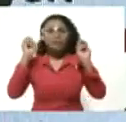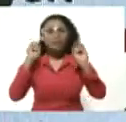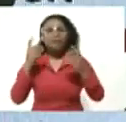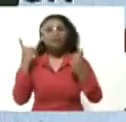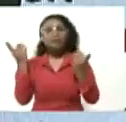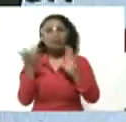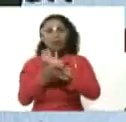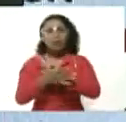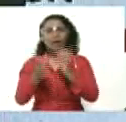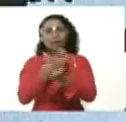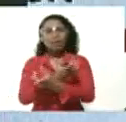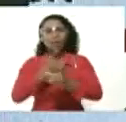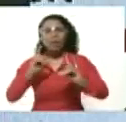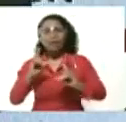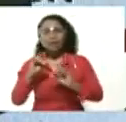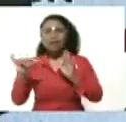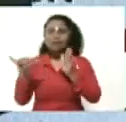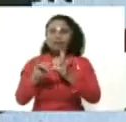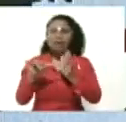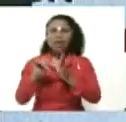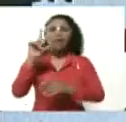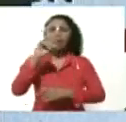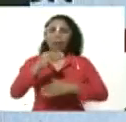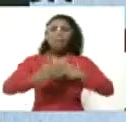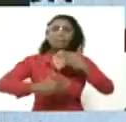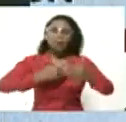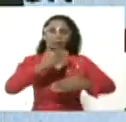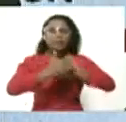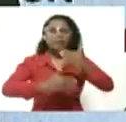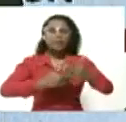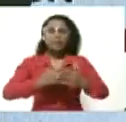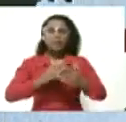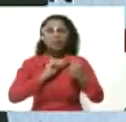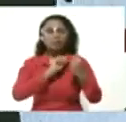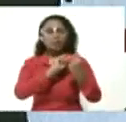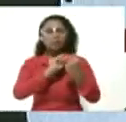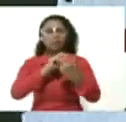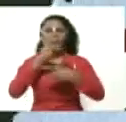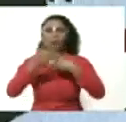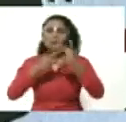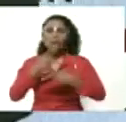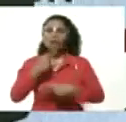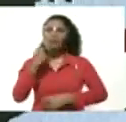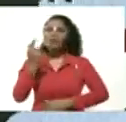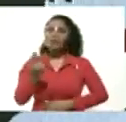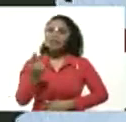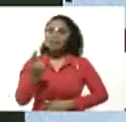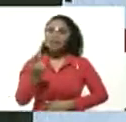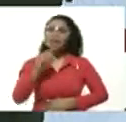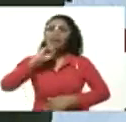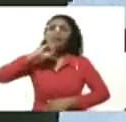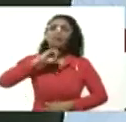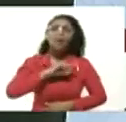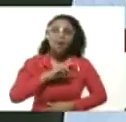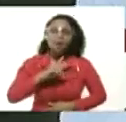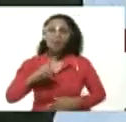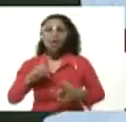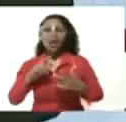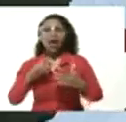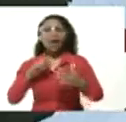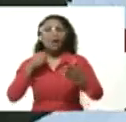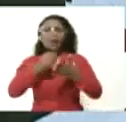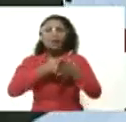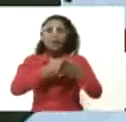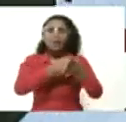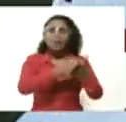democracias cercadas y también de los procesos de diálogo político. Decía Marx que la historia es la historia de la lucha de clases. Es una